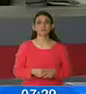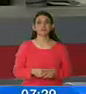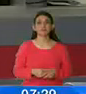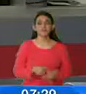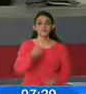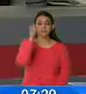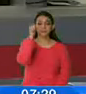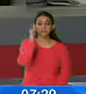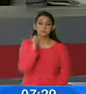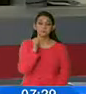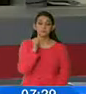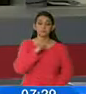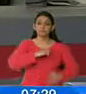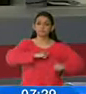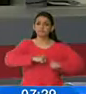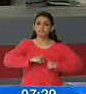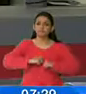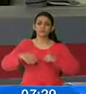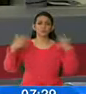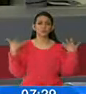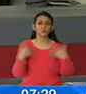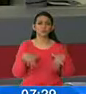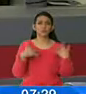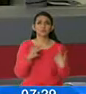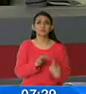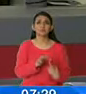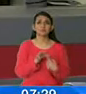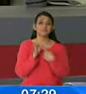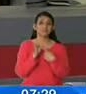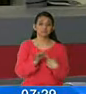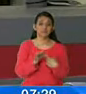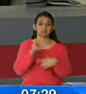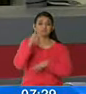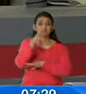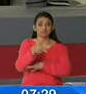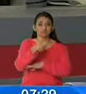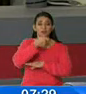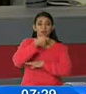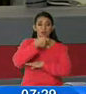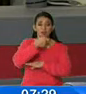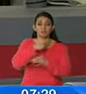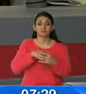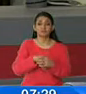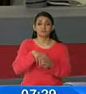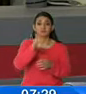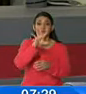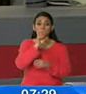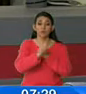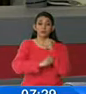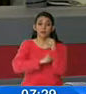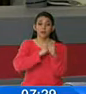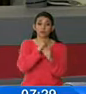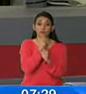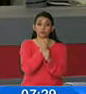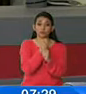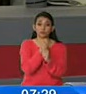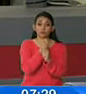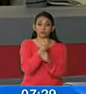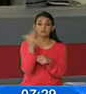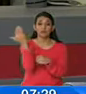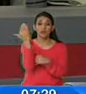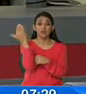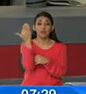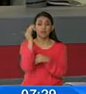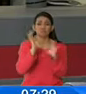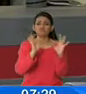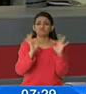de ayer vivimos una jornada histórica para los medios de comunicación. En 50 años de televisión,